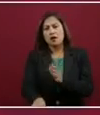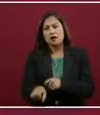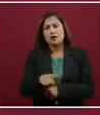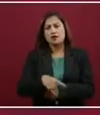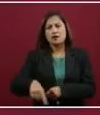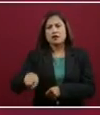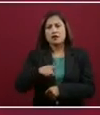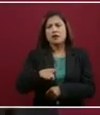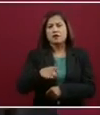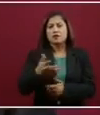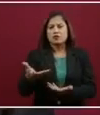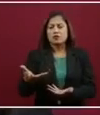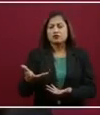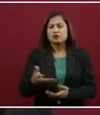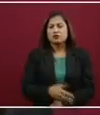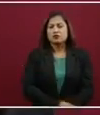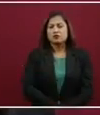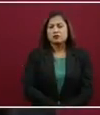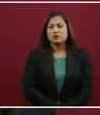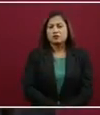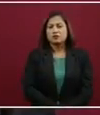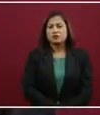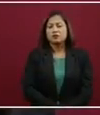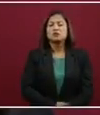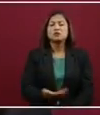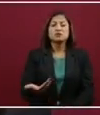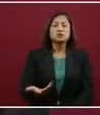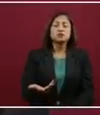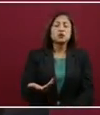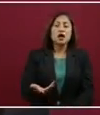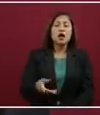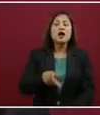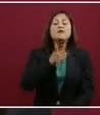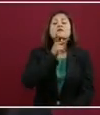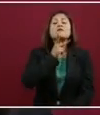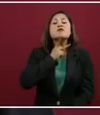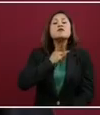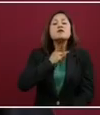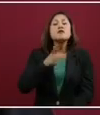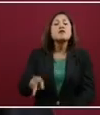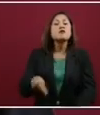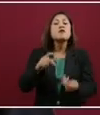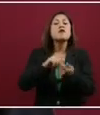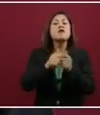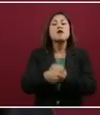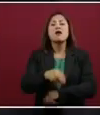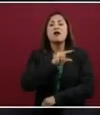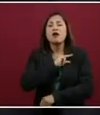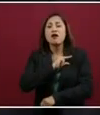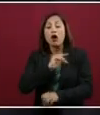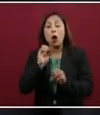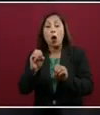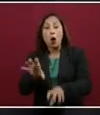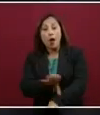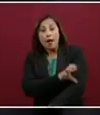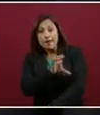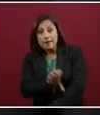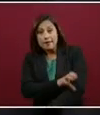parcial, afortunadamente, del petróleo, de la industria eléctrica?